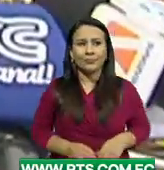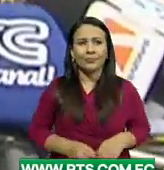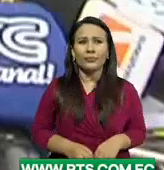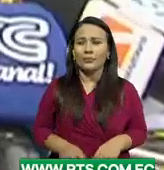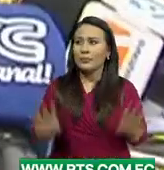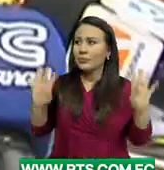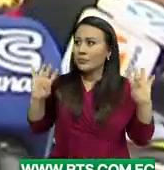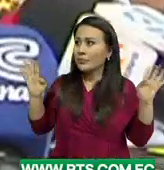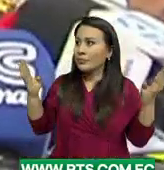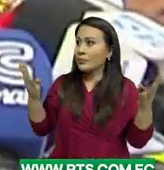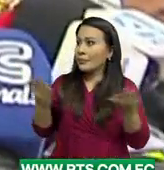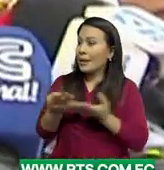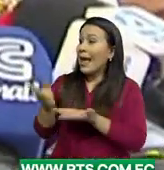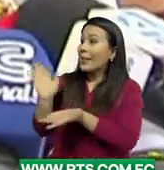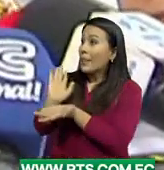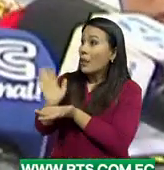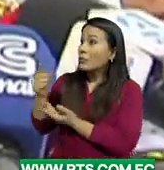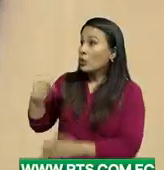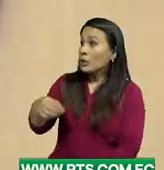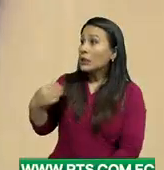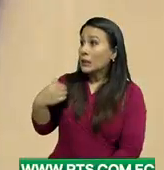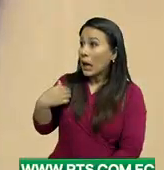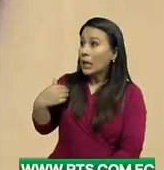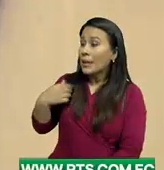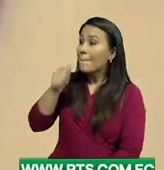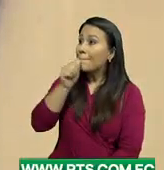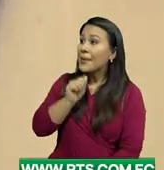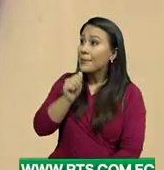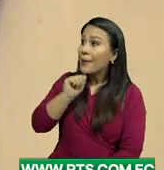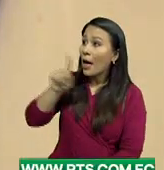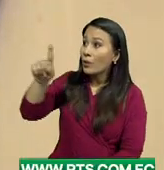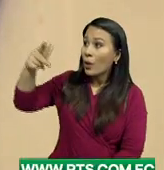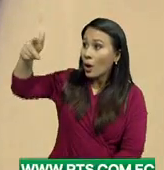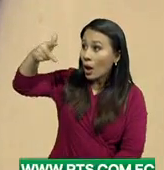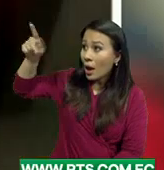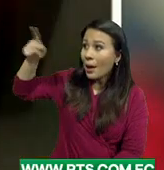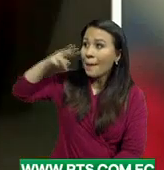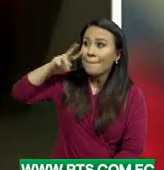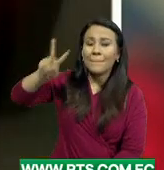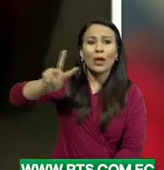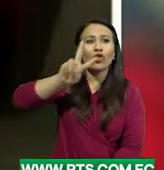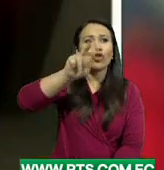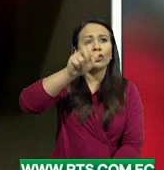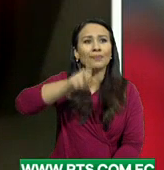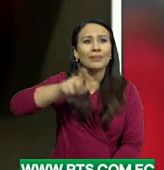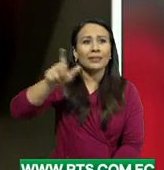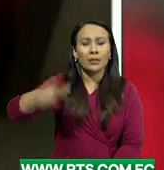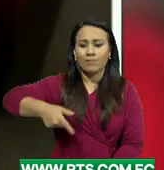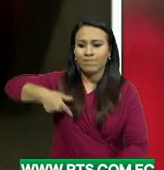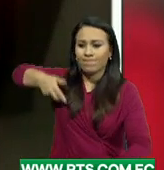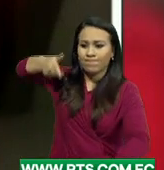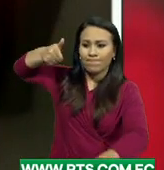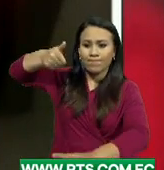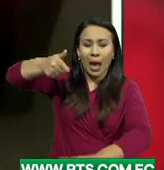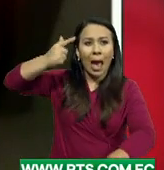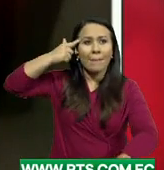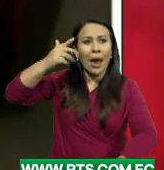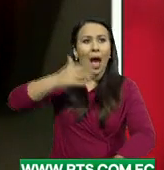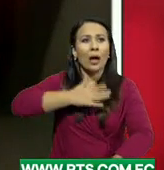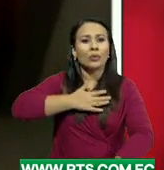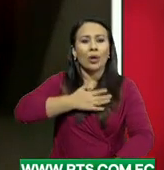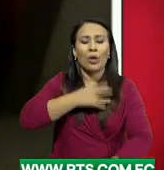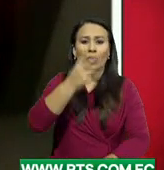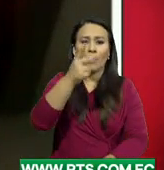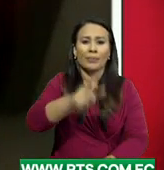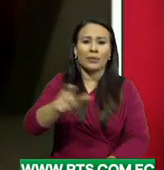circuitos cerrados de televisión existentes en este lugar que ingresan dos personas, intimidan, someten a las dos personas y